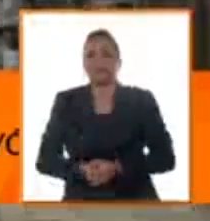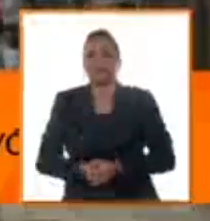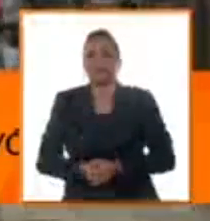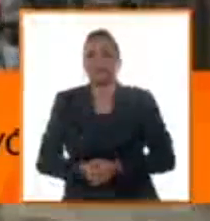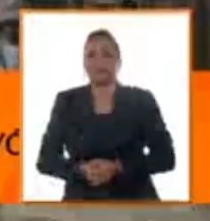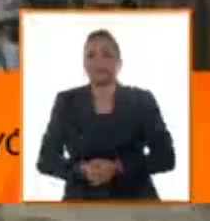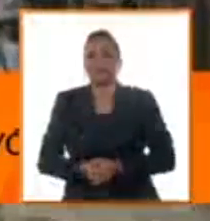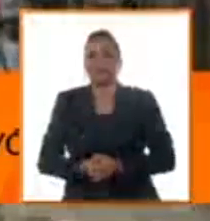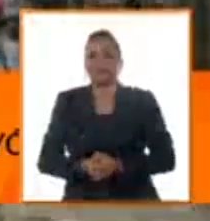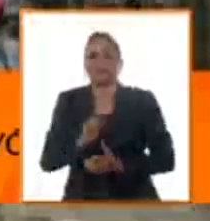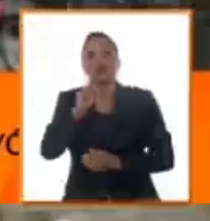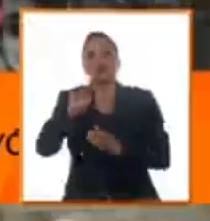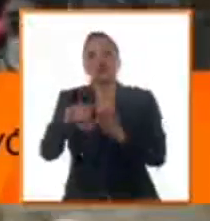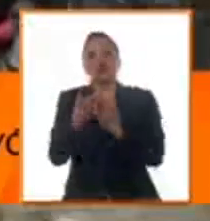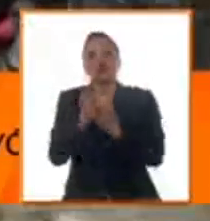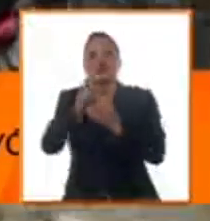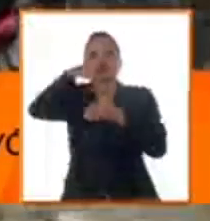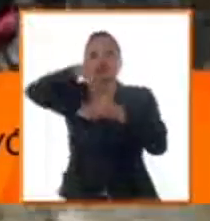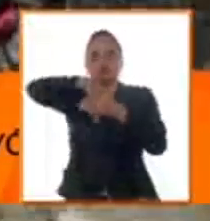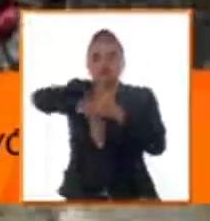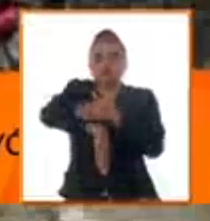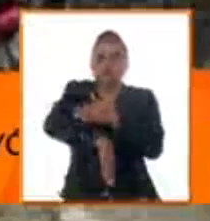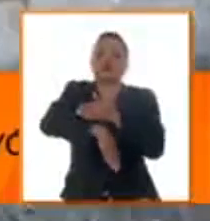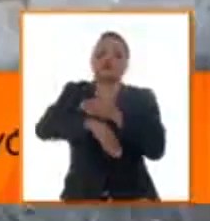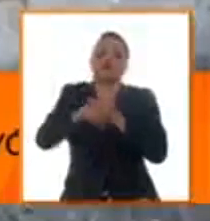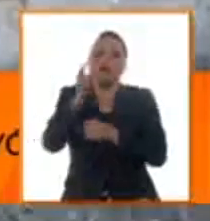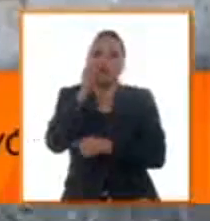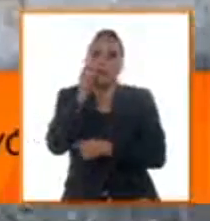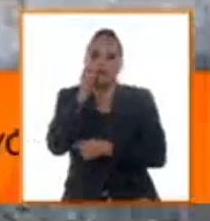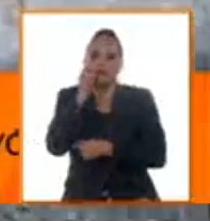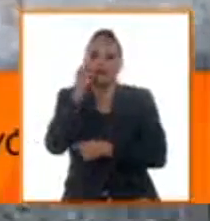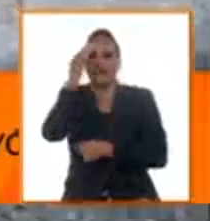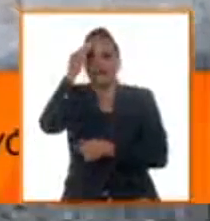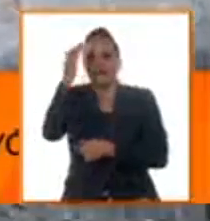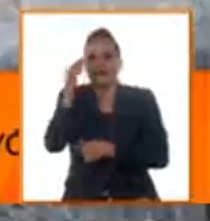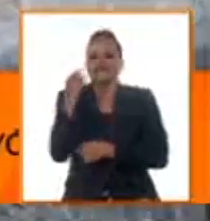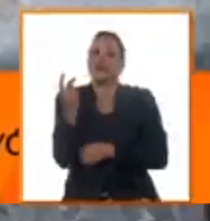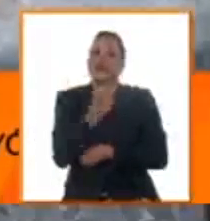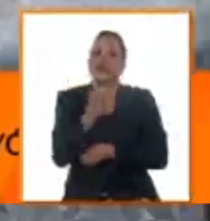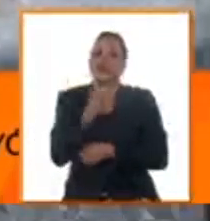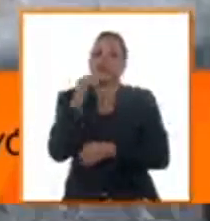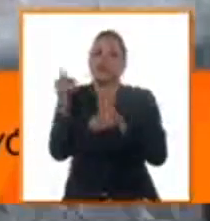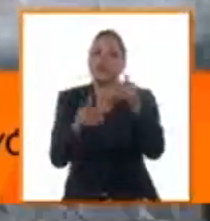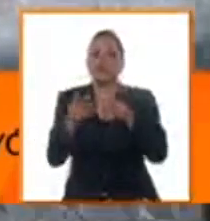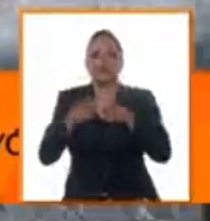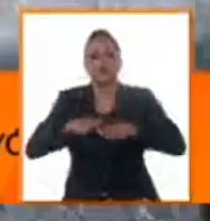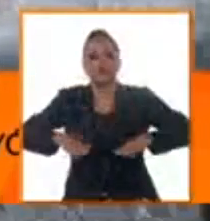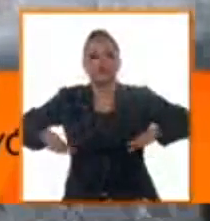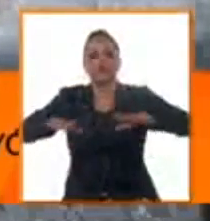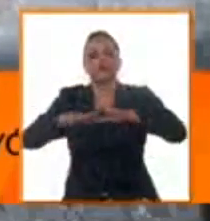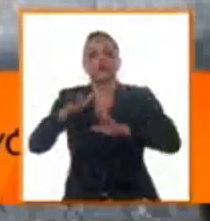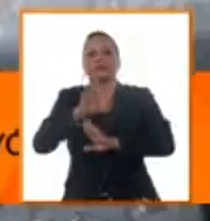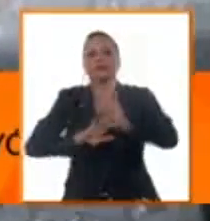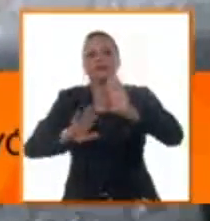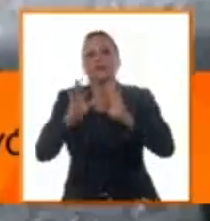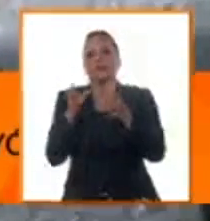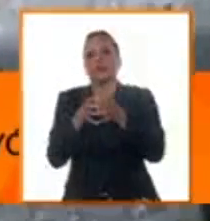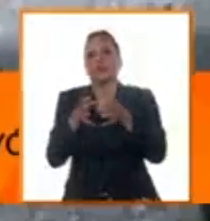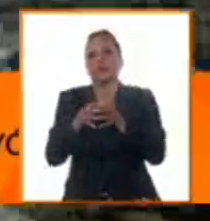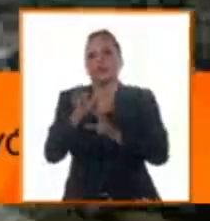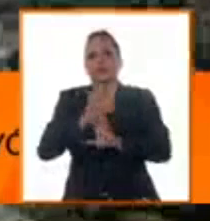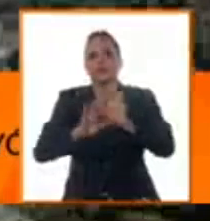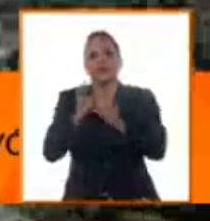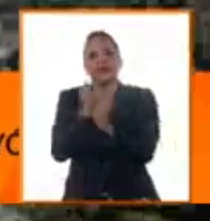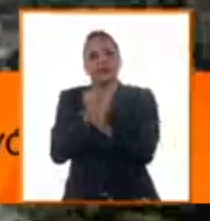otros de la televisión cubana. Le agradezco muchísimo a Osvaldo y a Ginelis que me hayan acompañado. Con la Defensa Civil tendremos